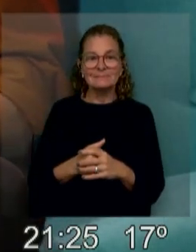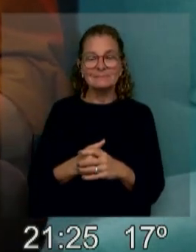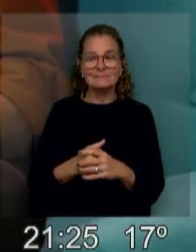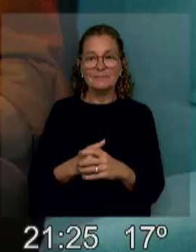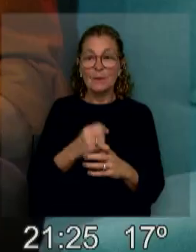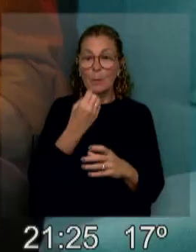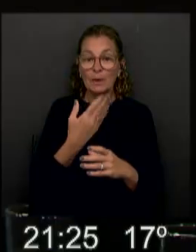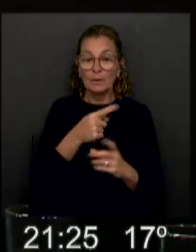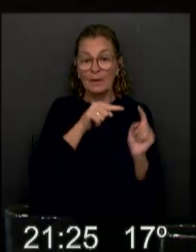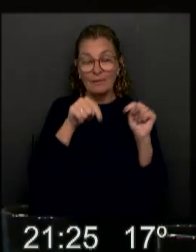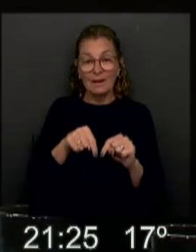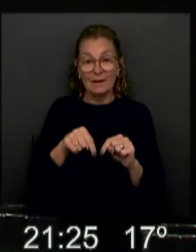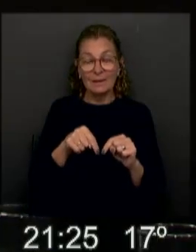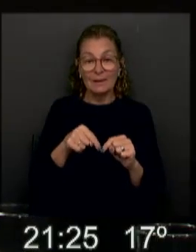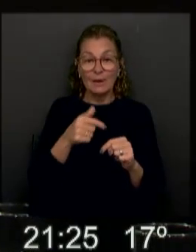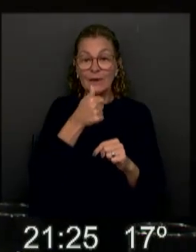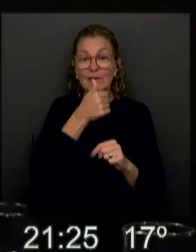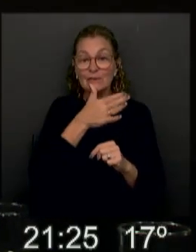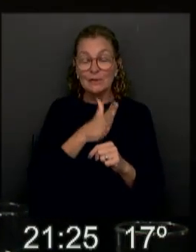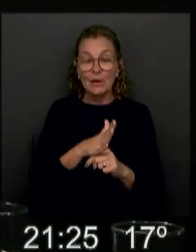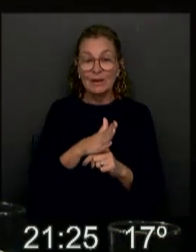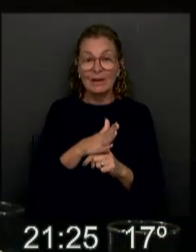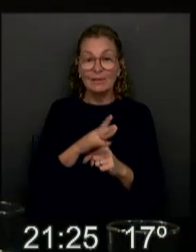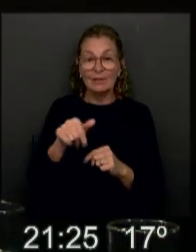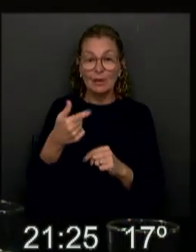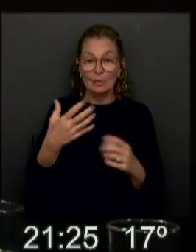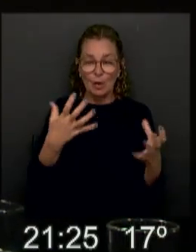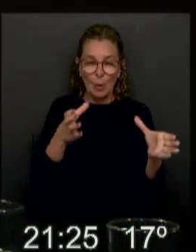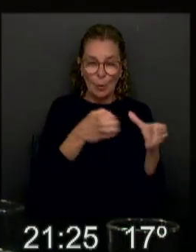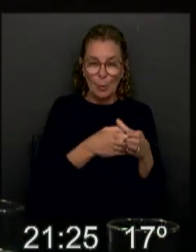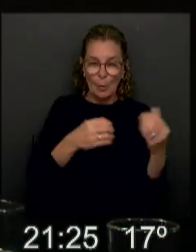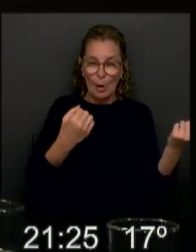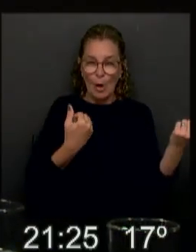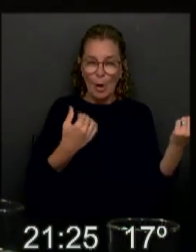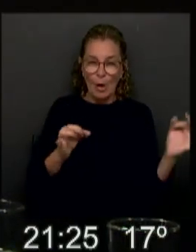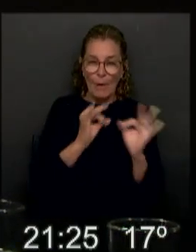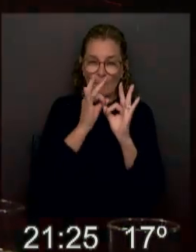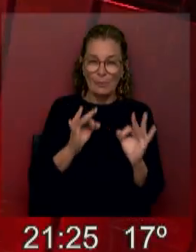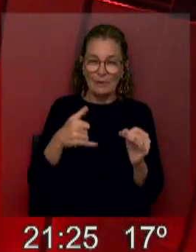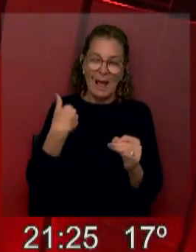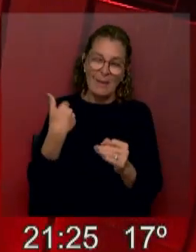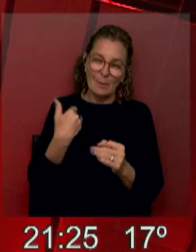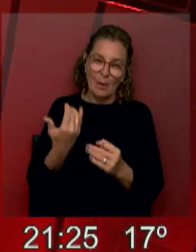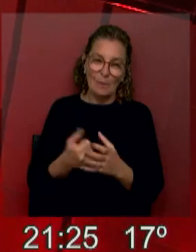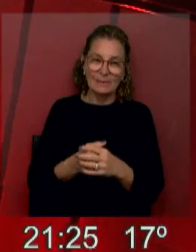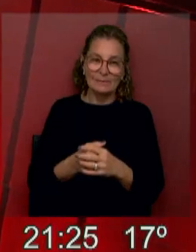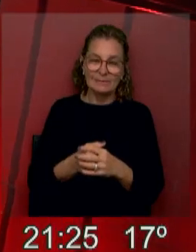Y bueno, y que vienen con historia de otras bandas de muy jovencitos. Exactamente.